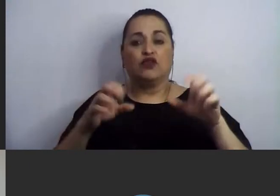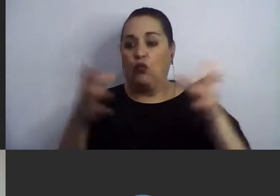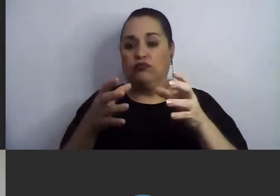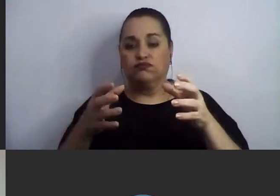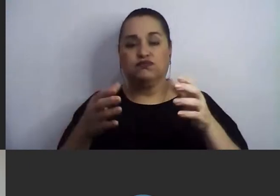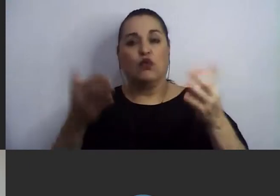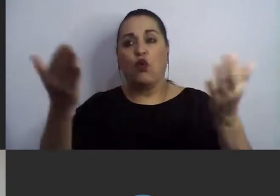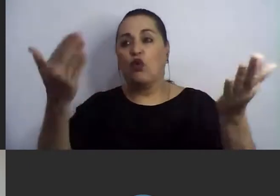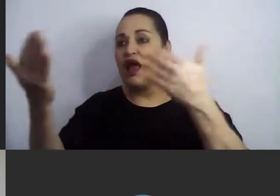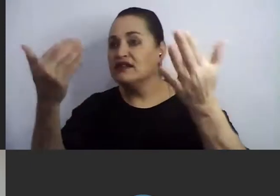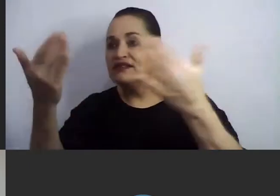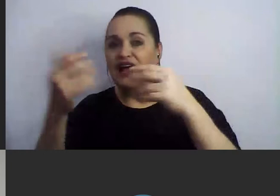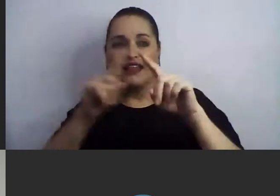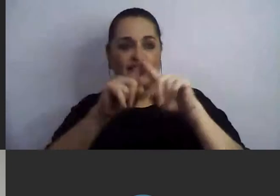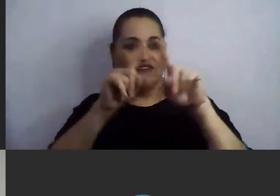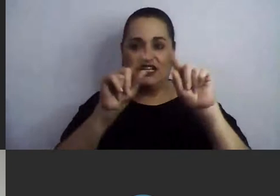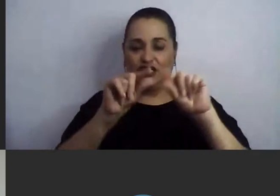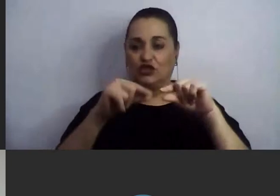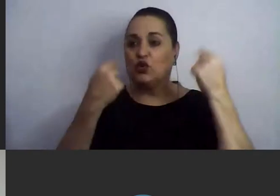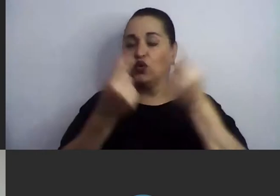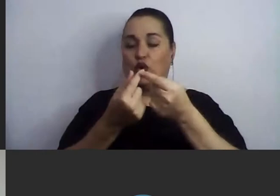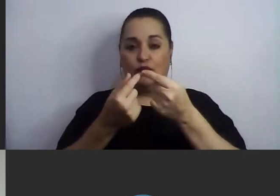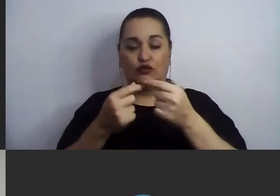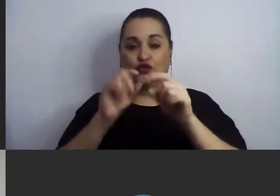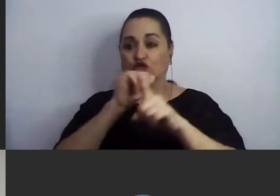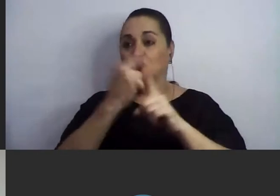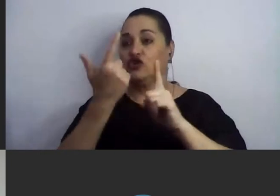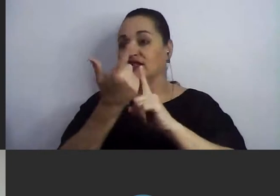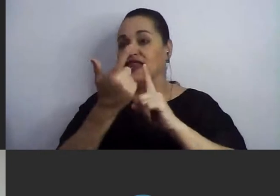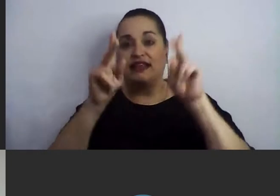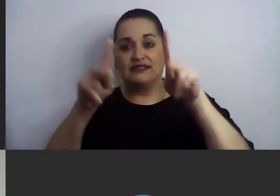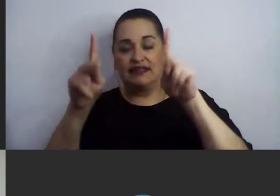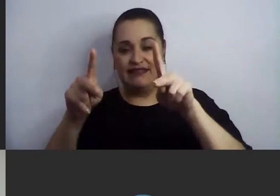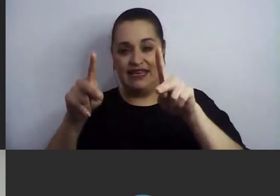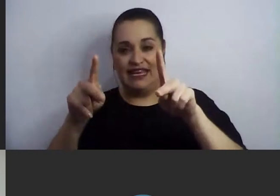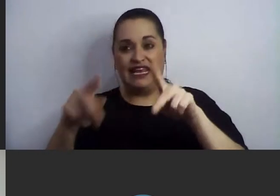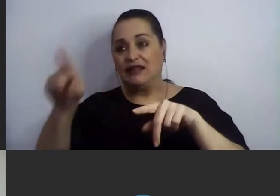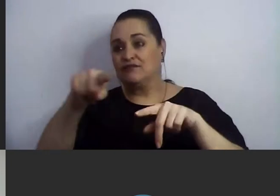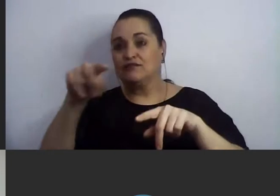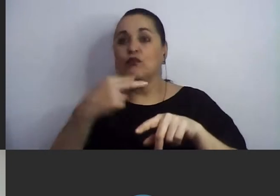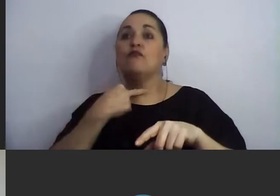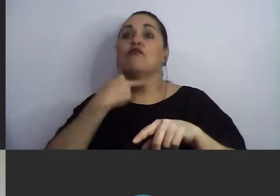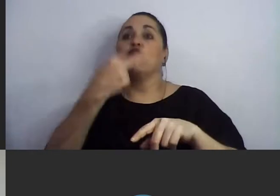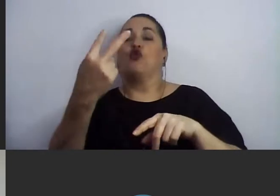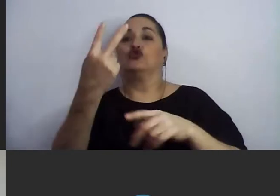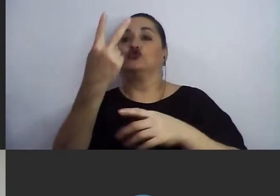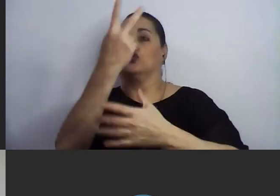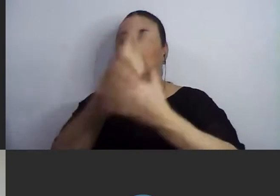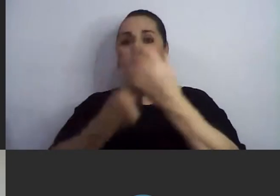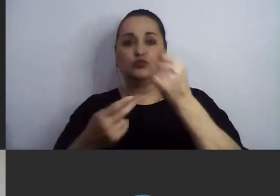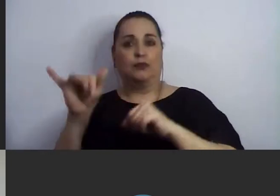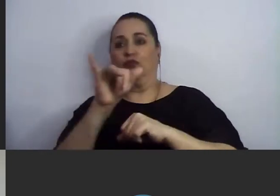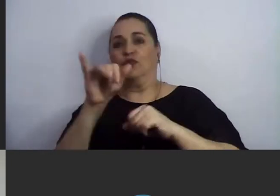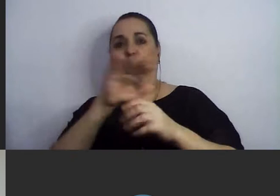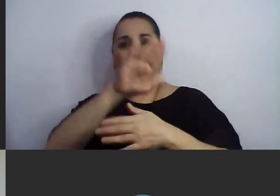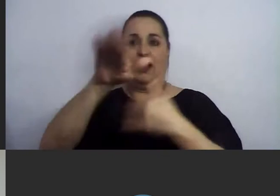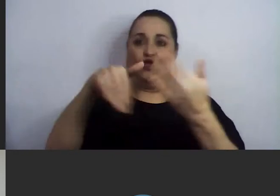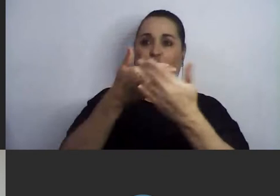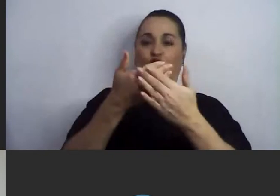a los diferentes grupos de sociedad civil y que lleven una voz unísona, una misma voz,